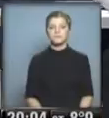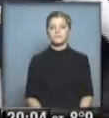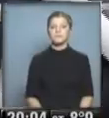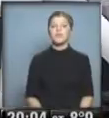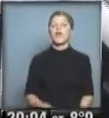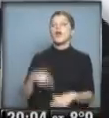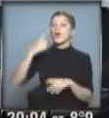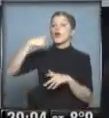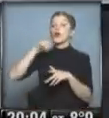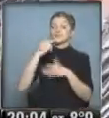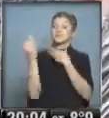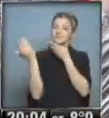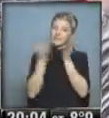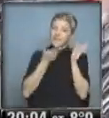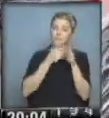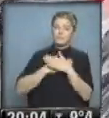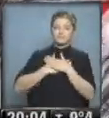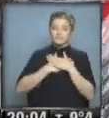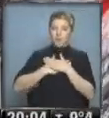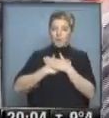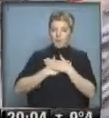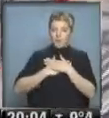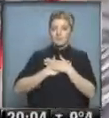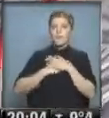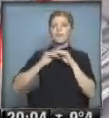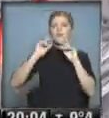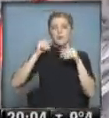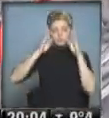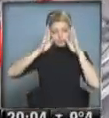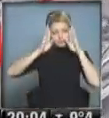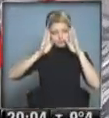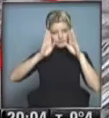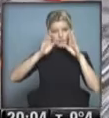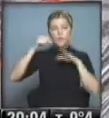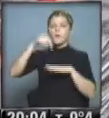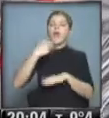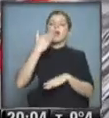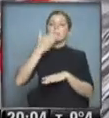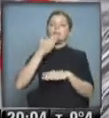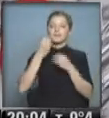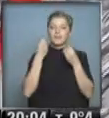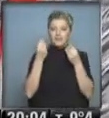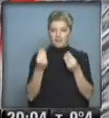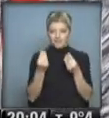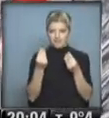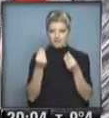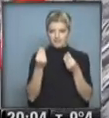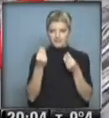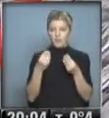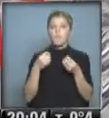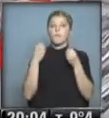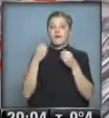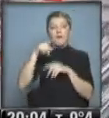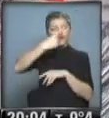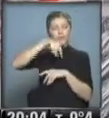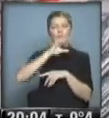Recibimos con mucho cariño, pero también con mucha atención por lo que va a decir a nosotros, porque